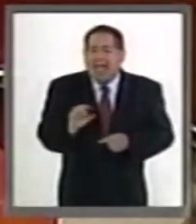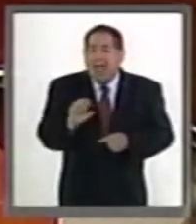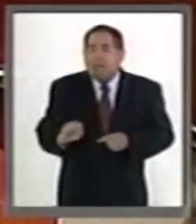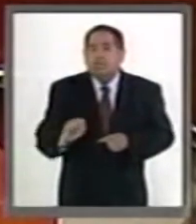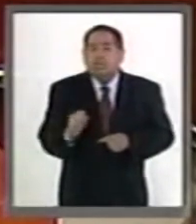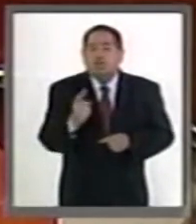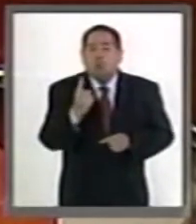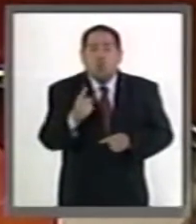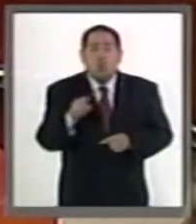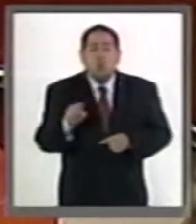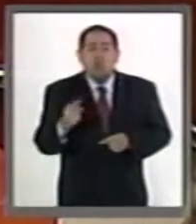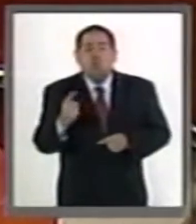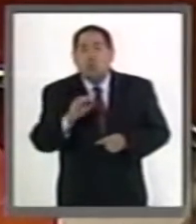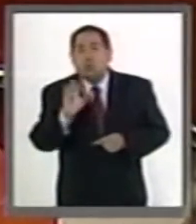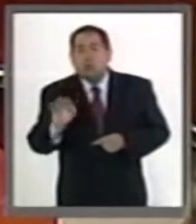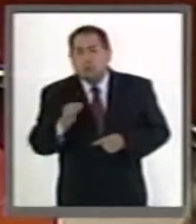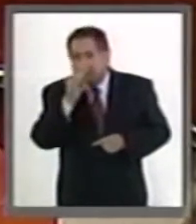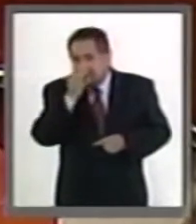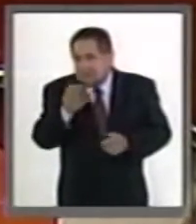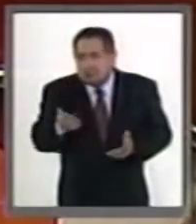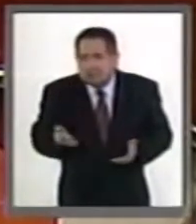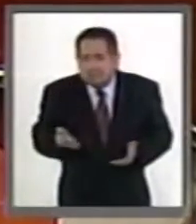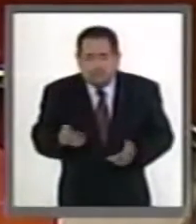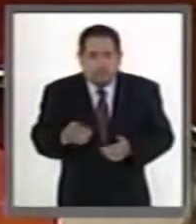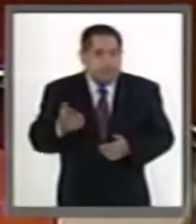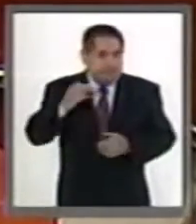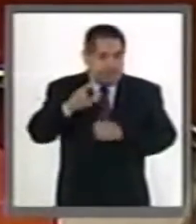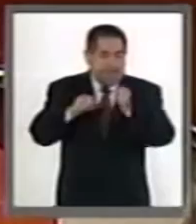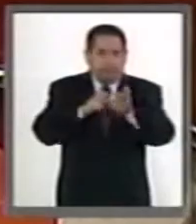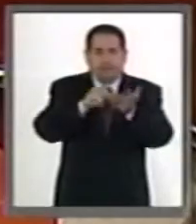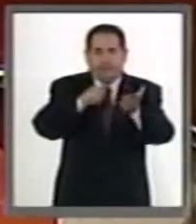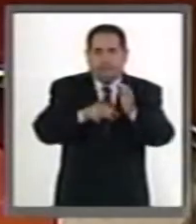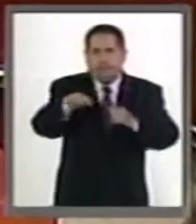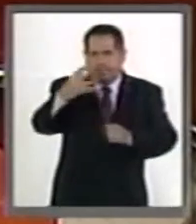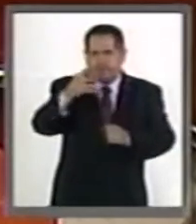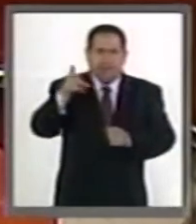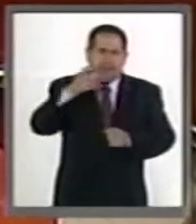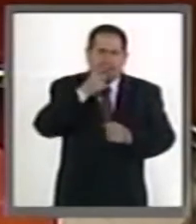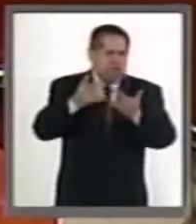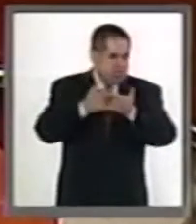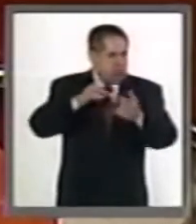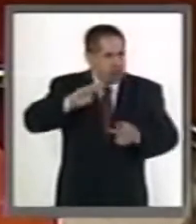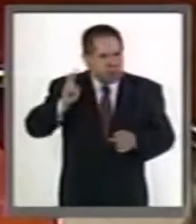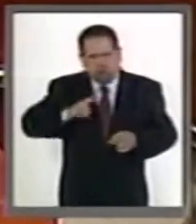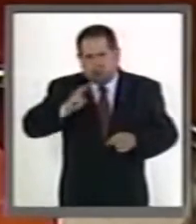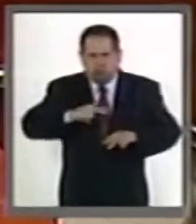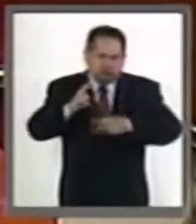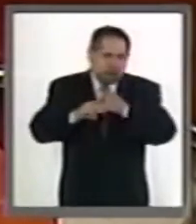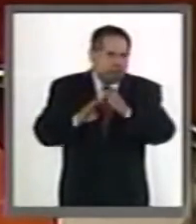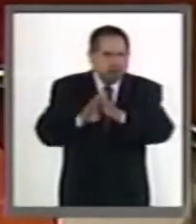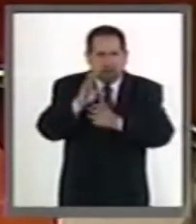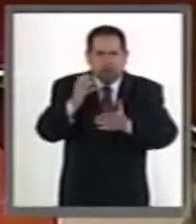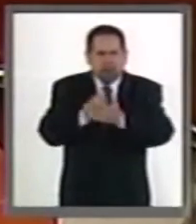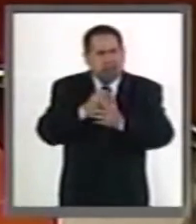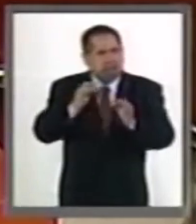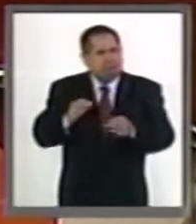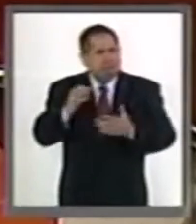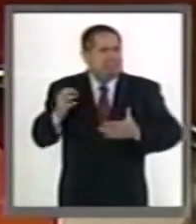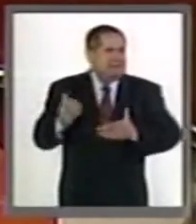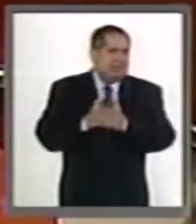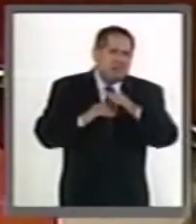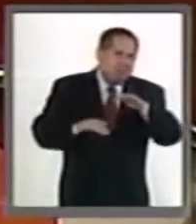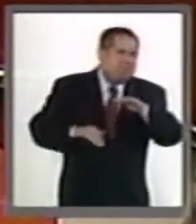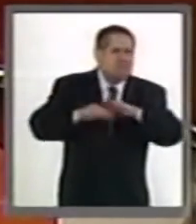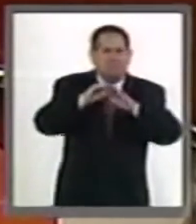el 1.1%. En el 2014 la historia se repitió y aunque se anticipaba que íbamos a